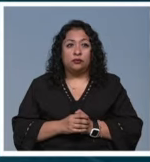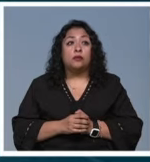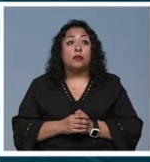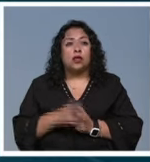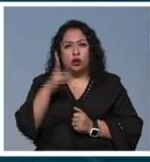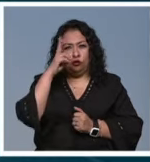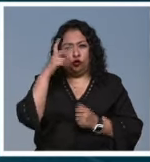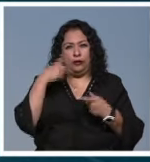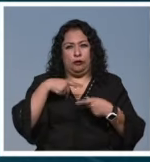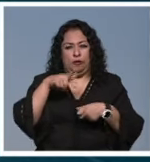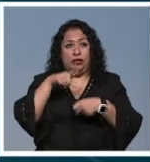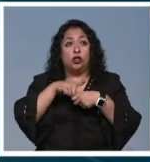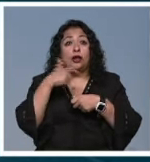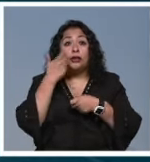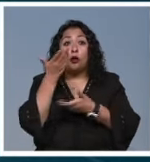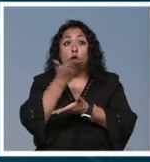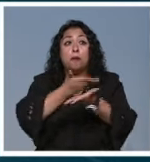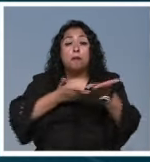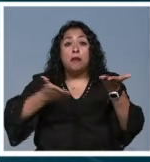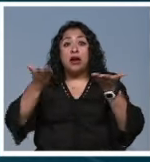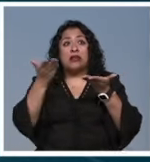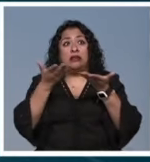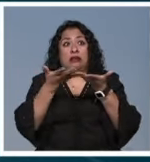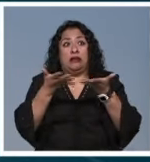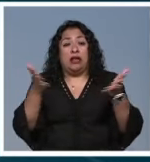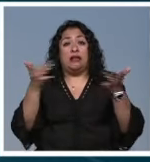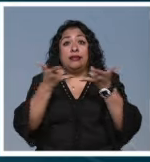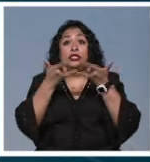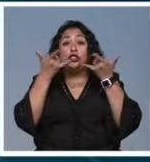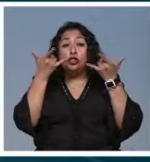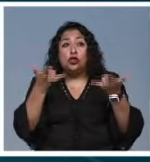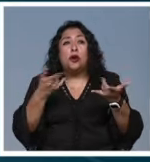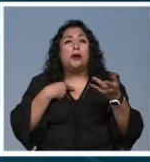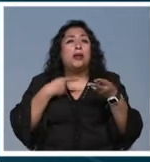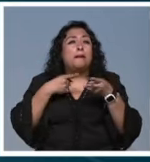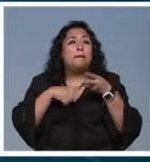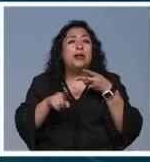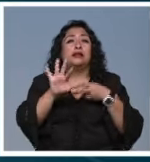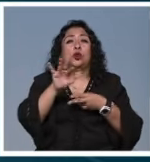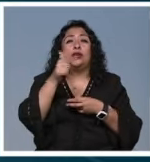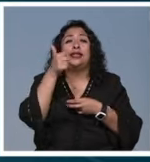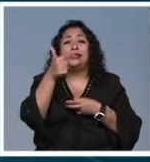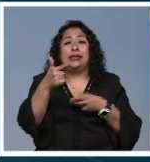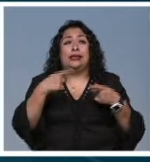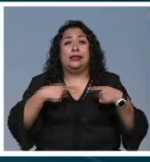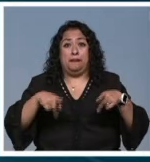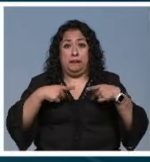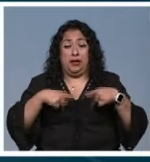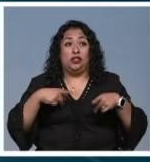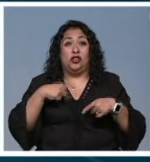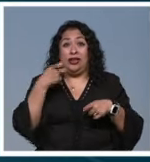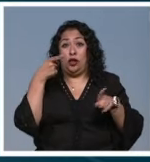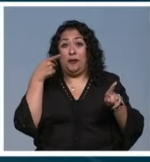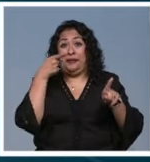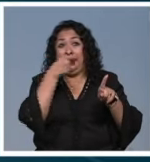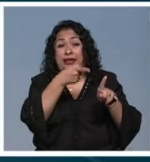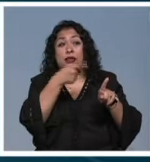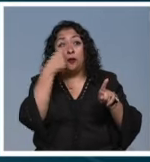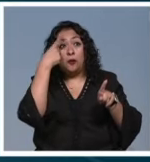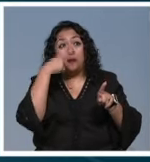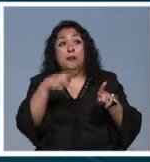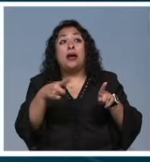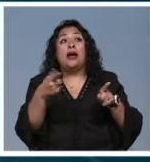Un sueño personal y querer compartir de manera masiva una historia que comenzó con 57 personas fue el objetivo principal para